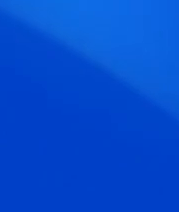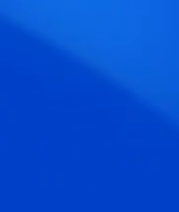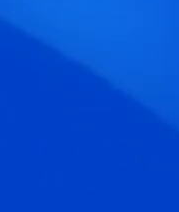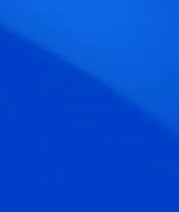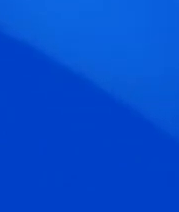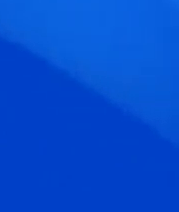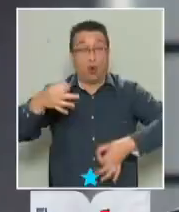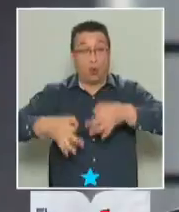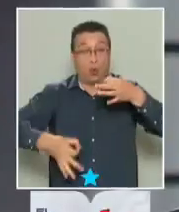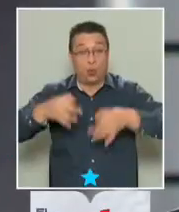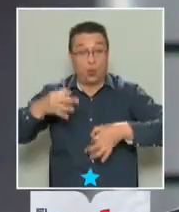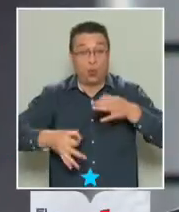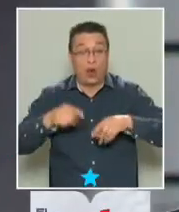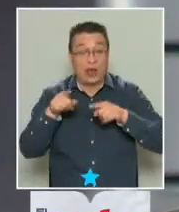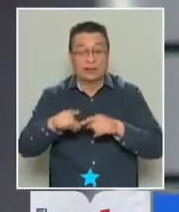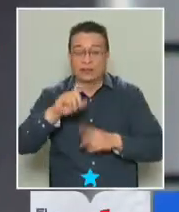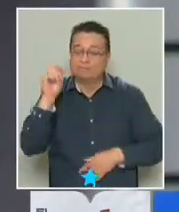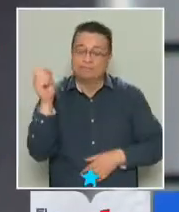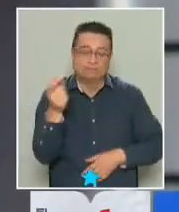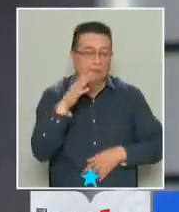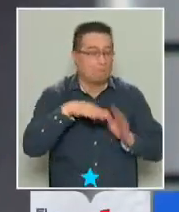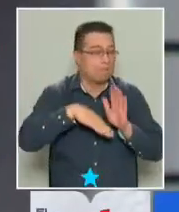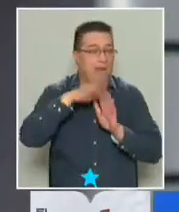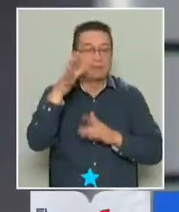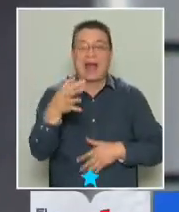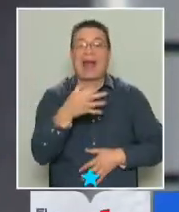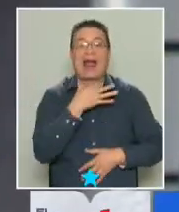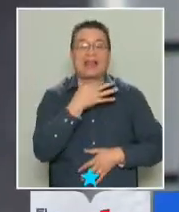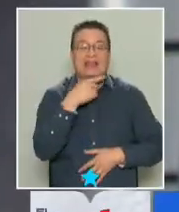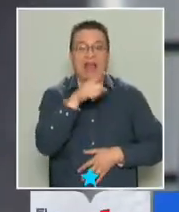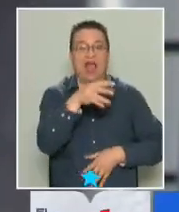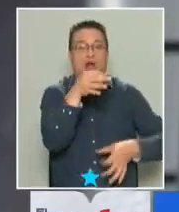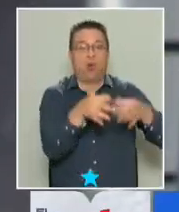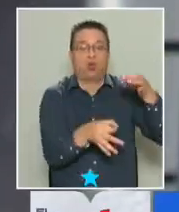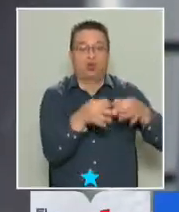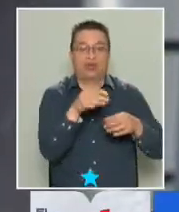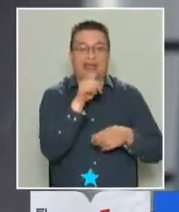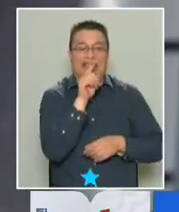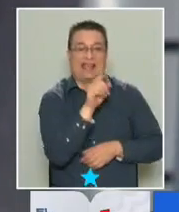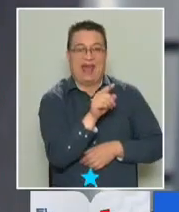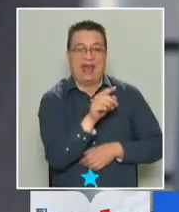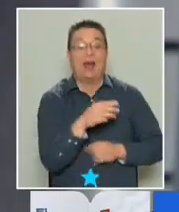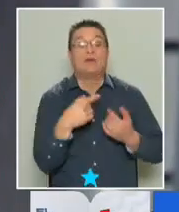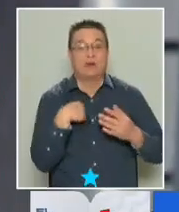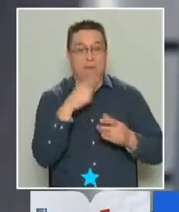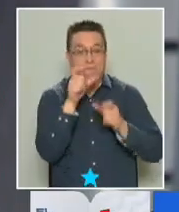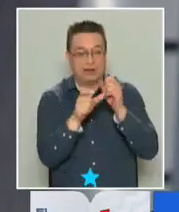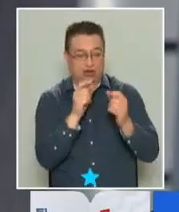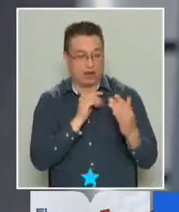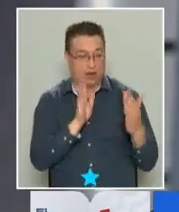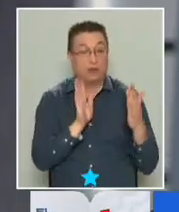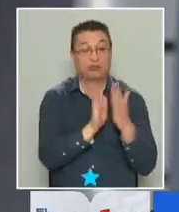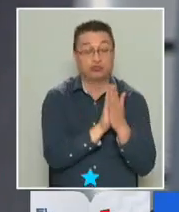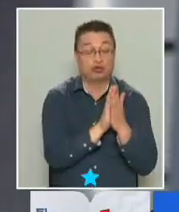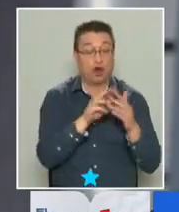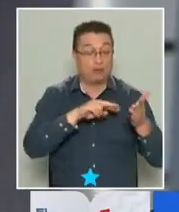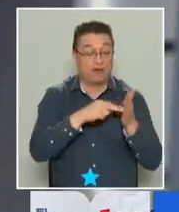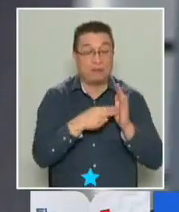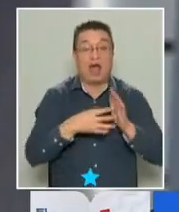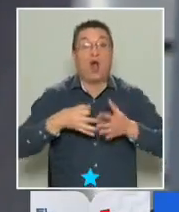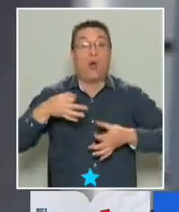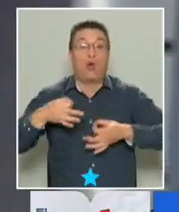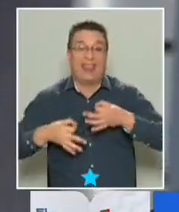jueces es la principal garantía que tenemos los justiciables las personas que nos enfrentamos aunque nos vemos involucrado en un conflicto jurídico